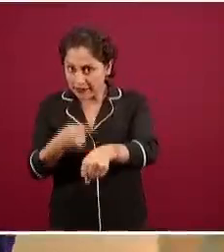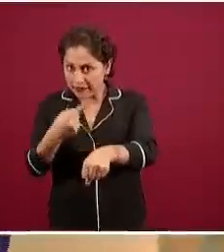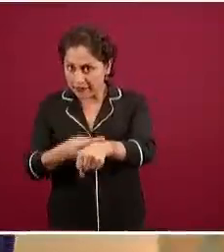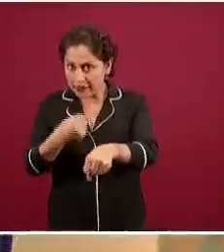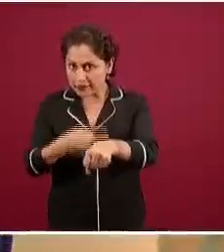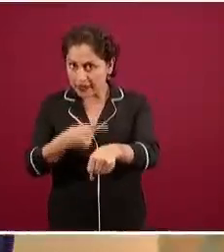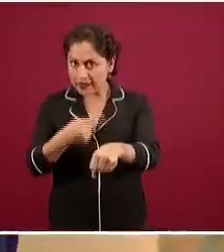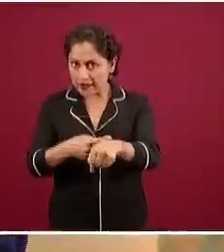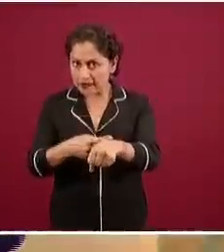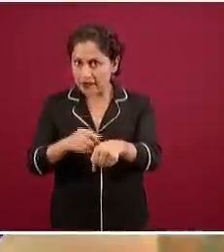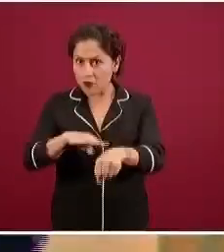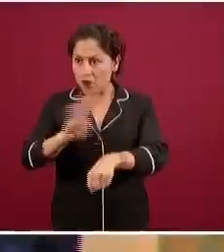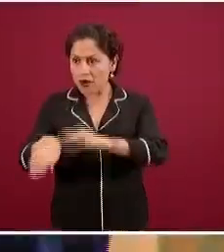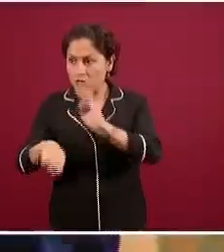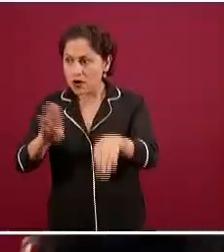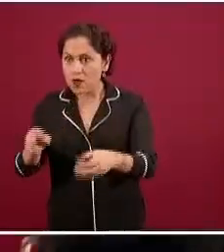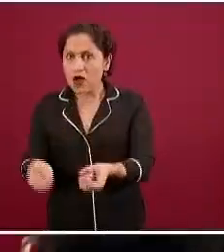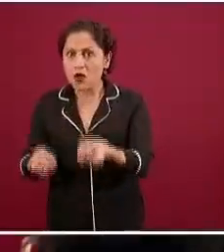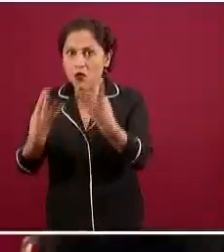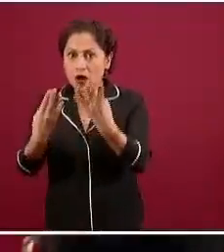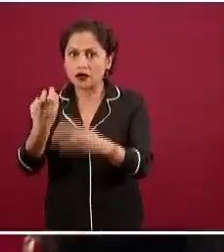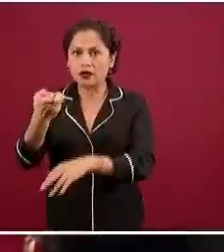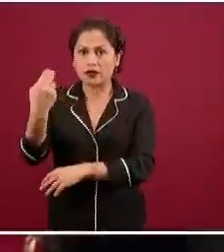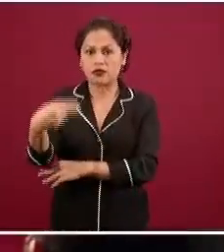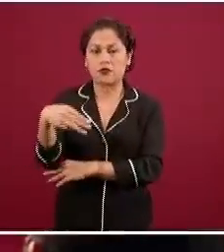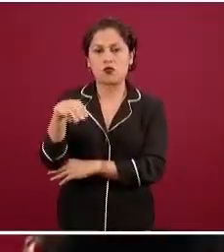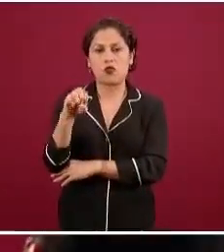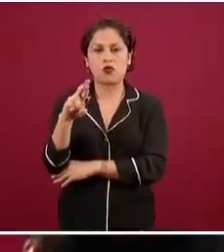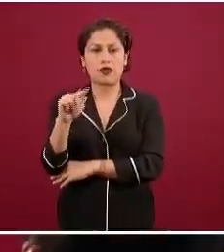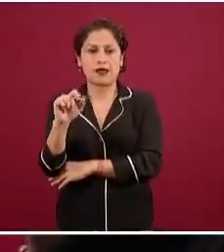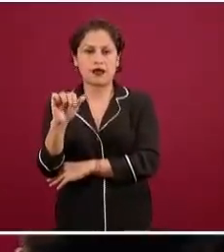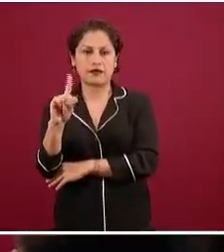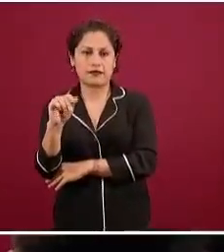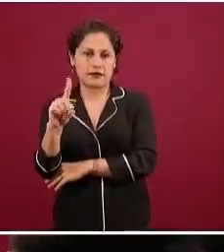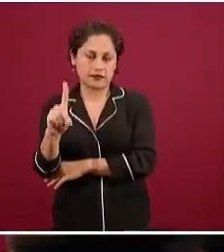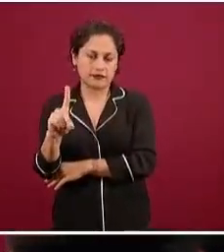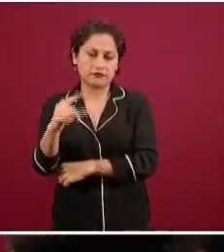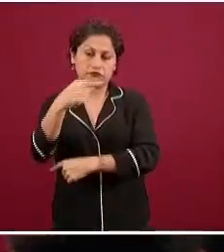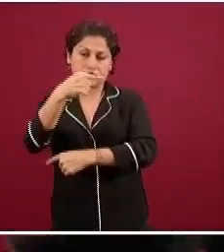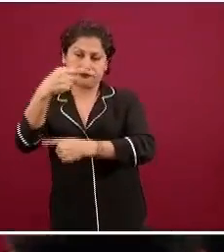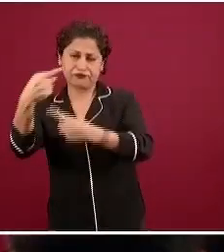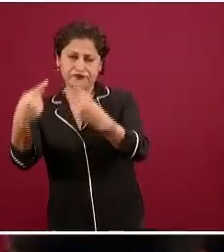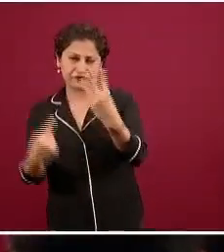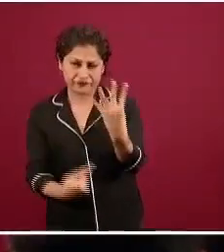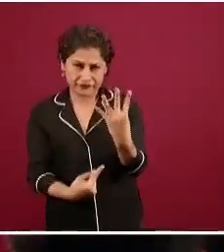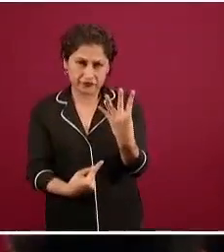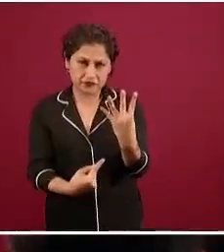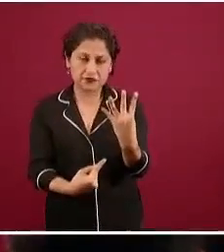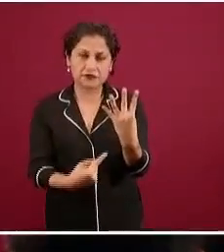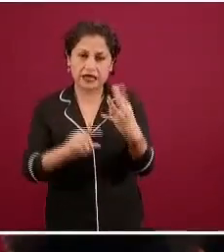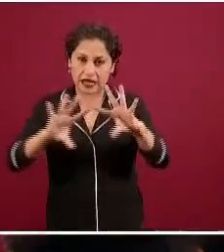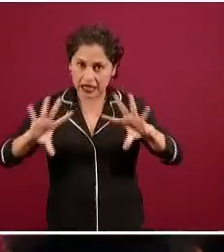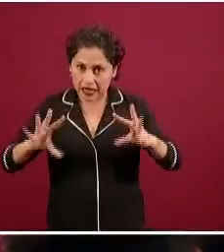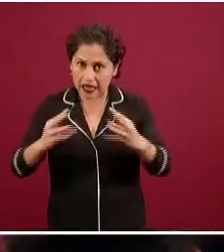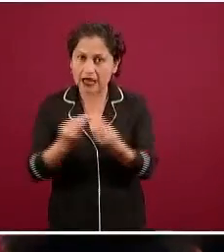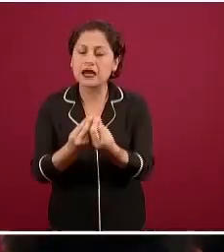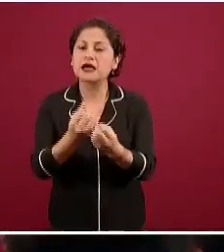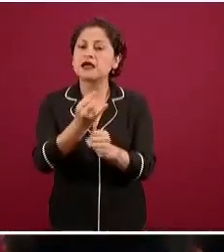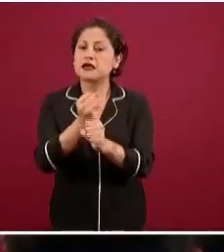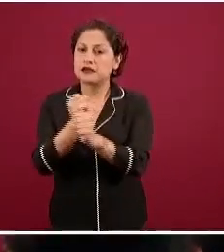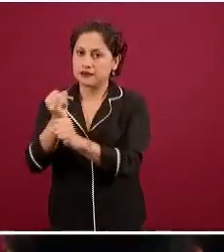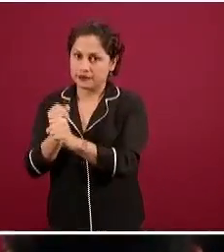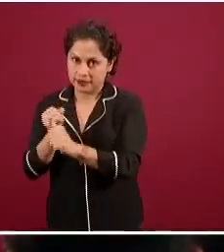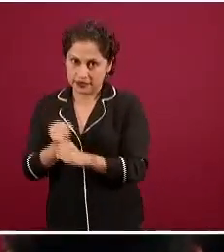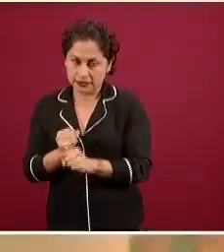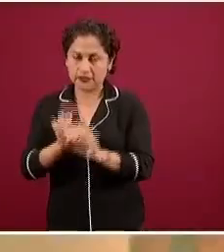de mortalidad, etcétera. A lo que quiero llegar con esto es el número de casos